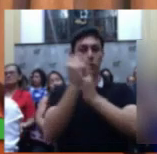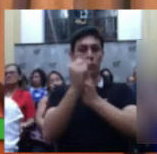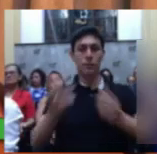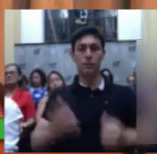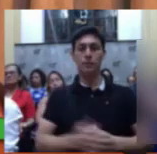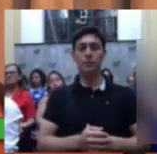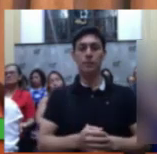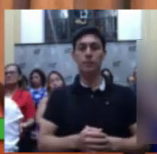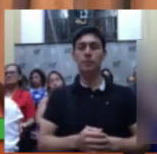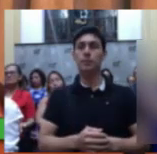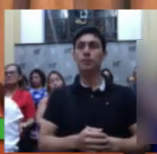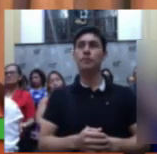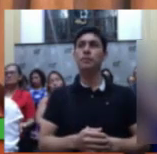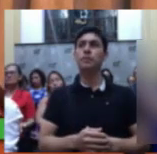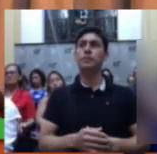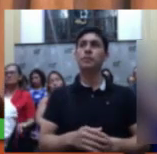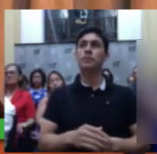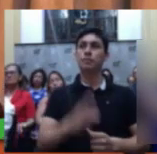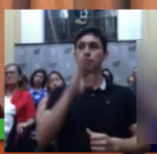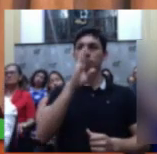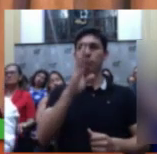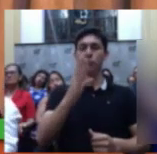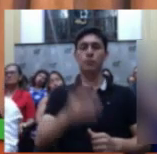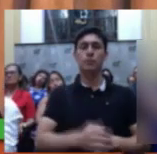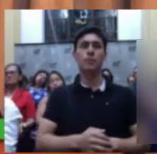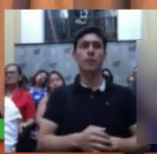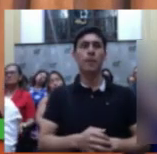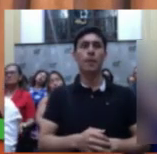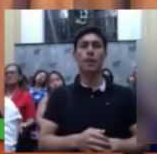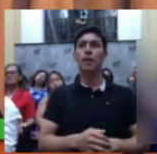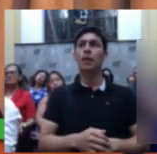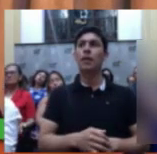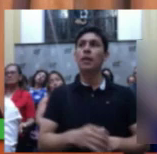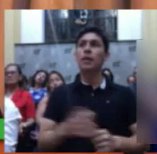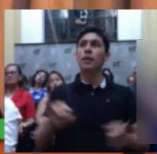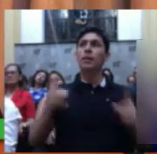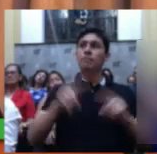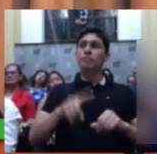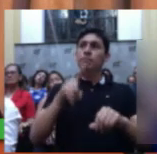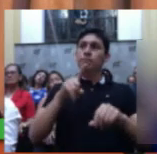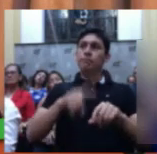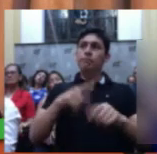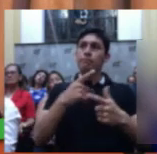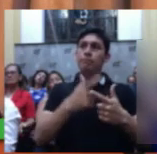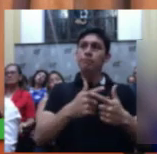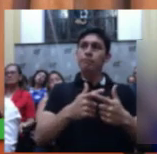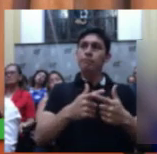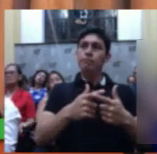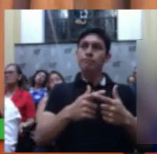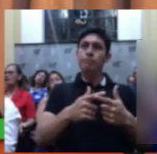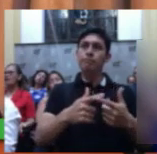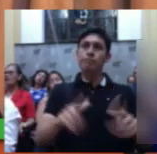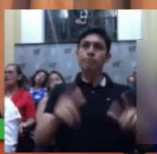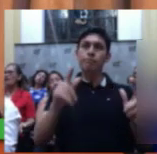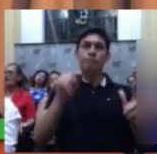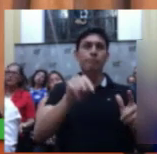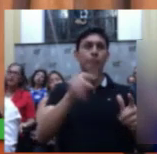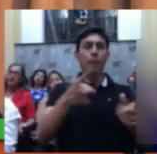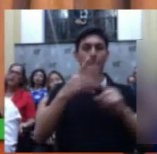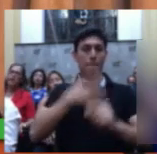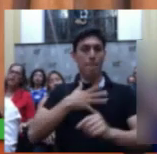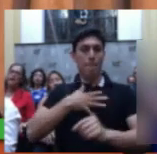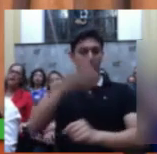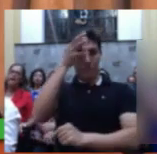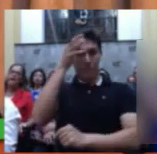momentos de autoritarismo, ni en los momentos de alabanza al libre mercado como solución a todos los problemas, mi papá